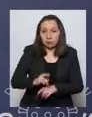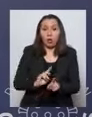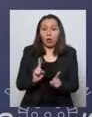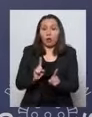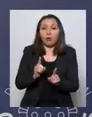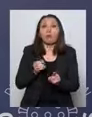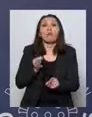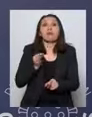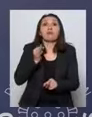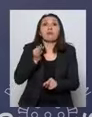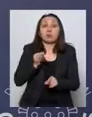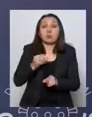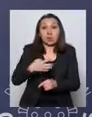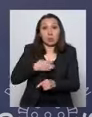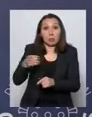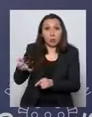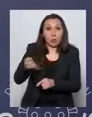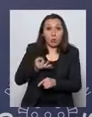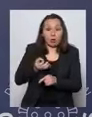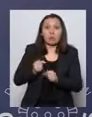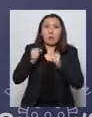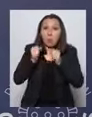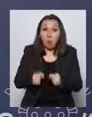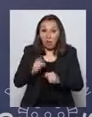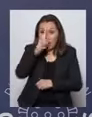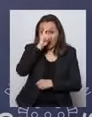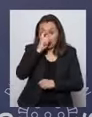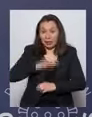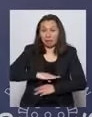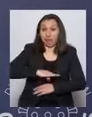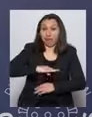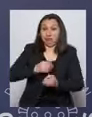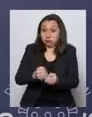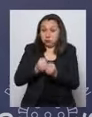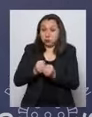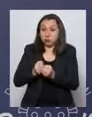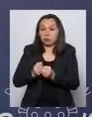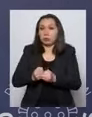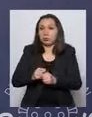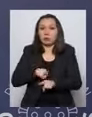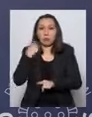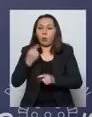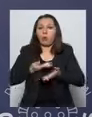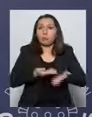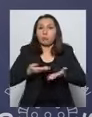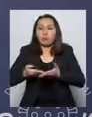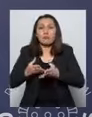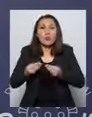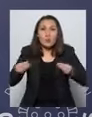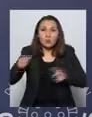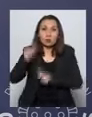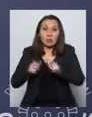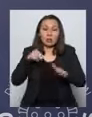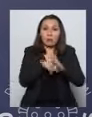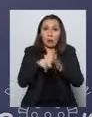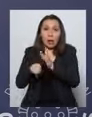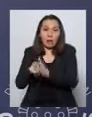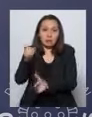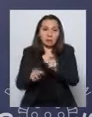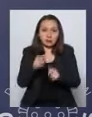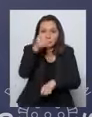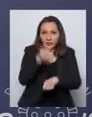que enfrentar el temor que usted señala de una red que pueda colapsar producto de un aumento vertiginoso de los